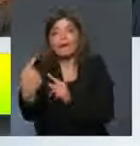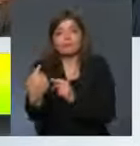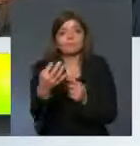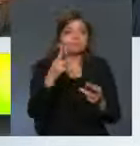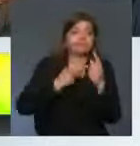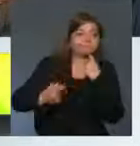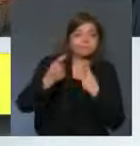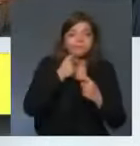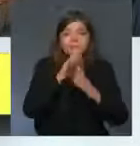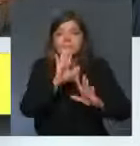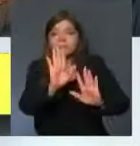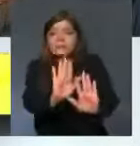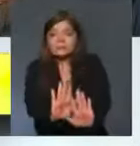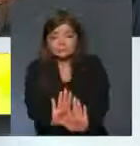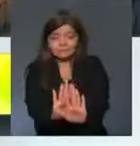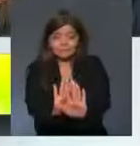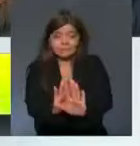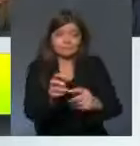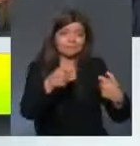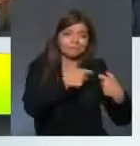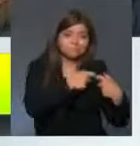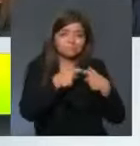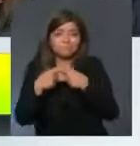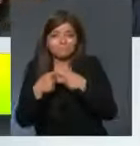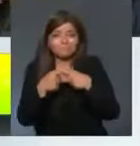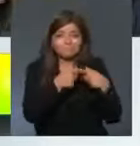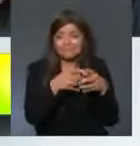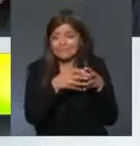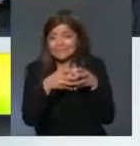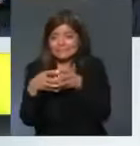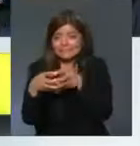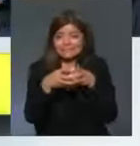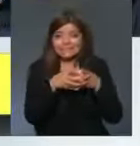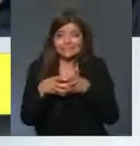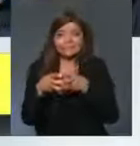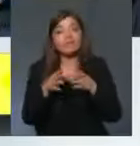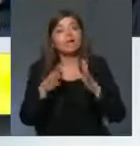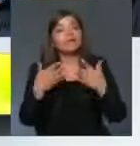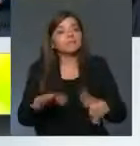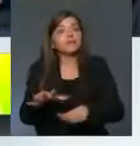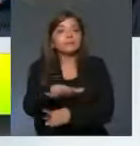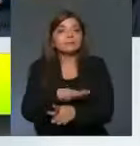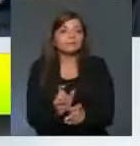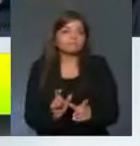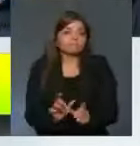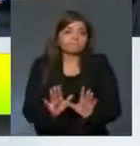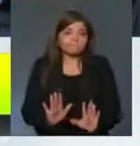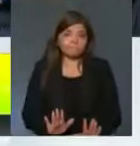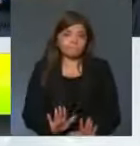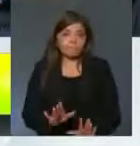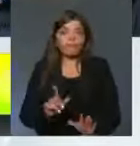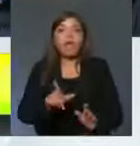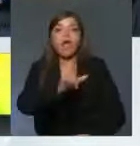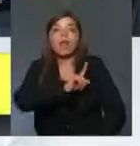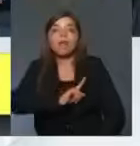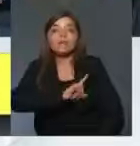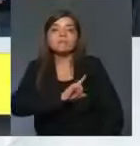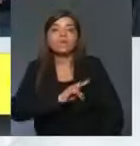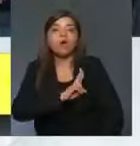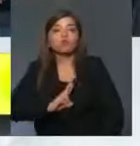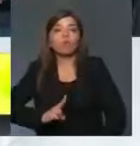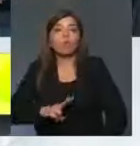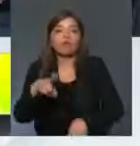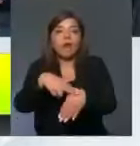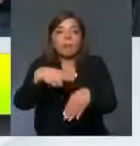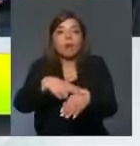no accediéramos al alcalde Jadwe. Y en eso se generan este tipo de batablas. Así que, pero bueno, situación ya controlada acá en el Liceo República del Paraguay, donde